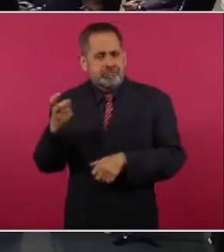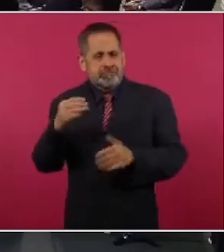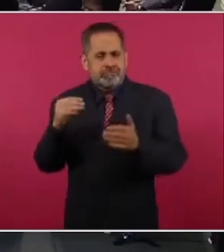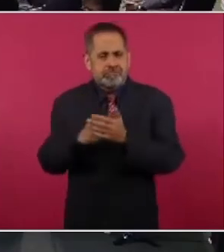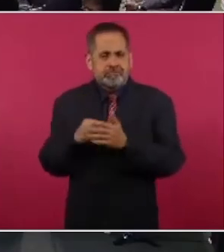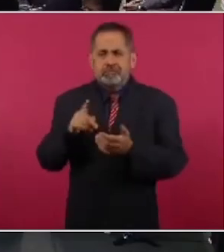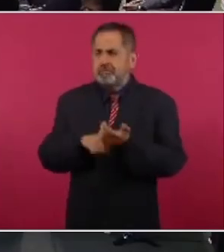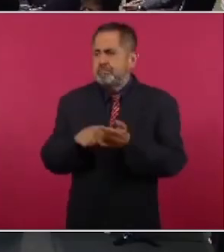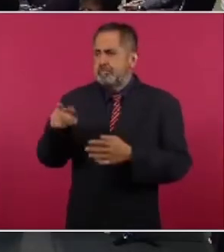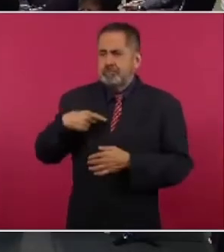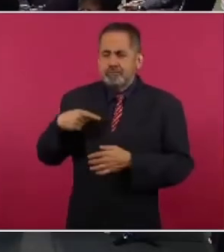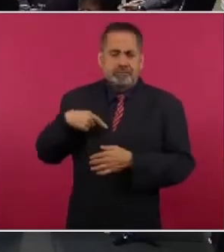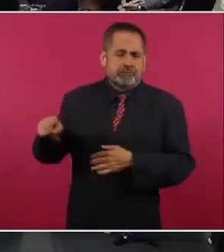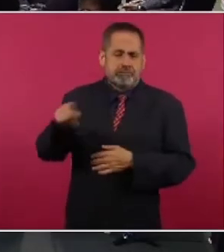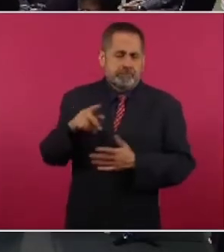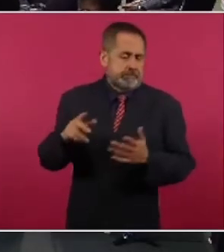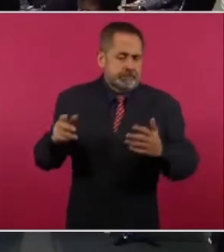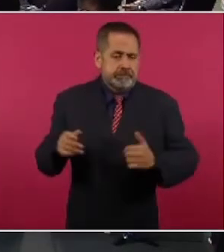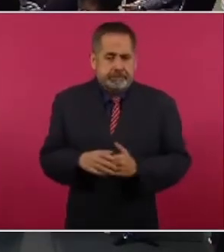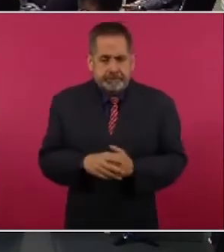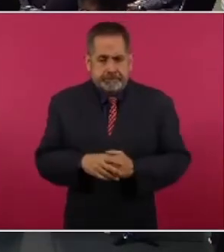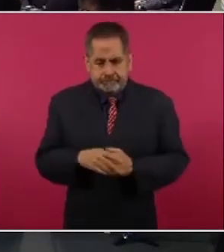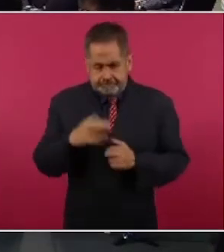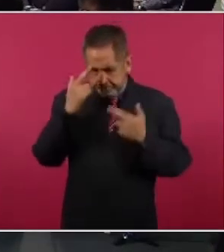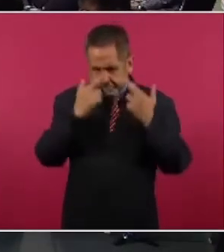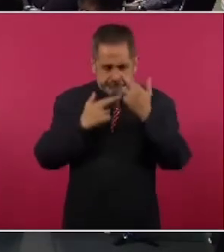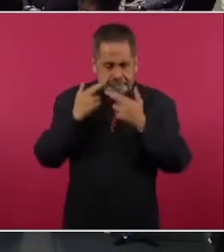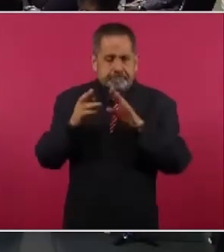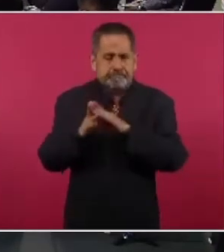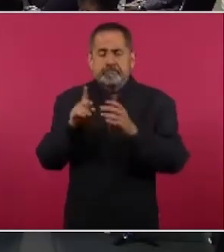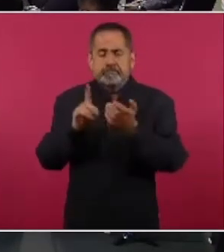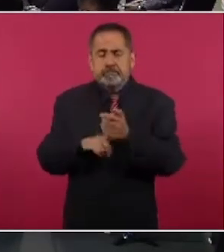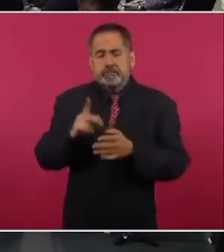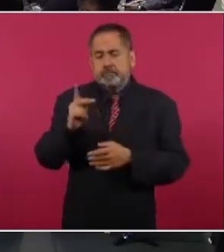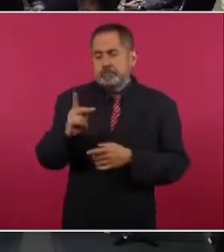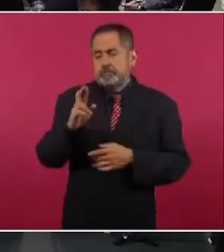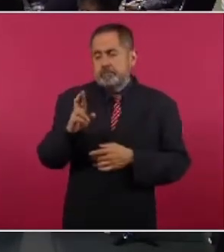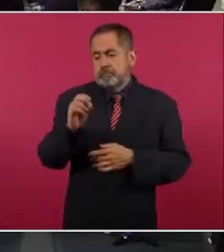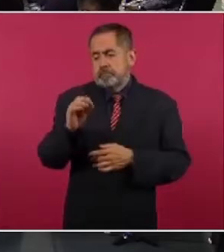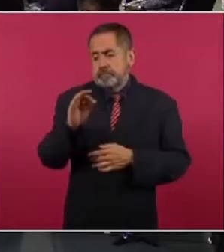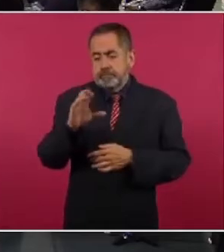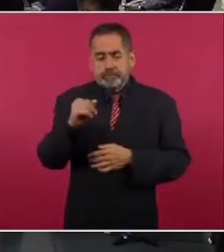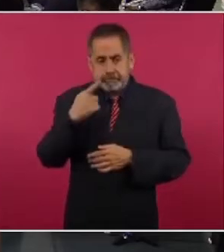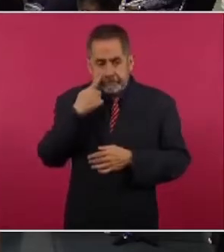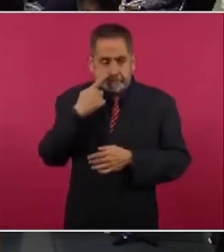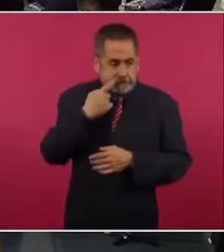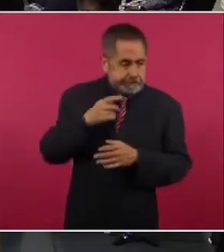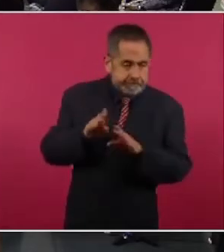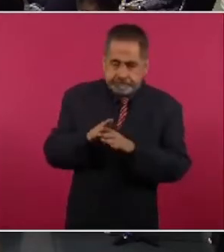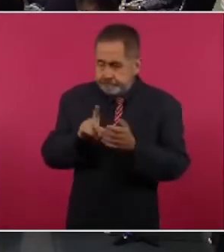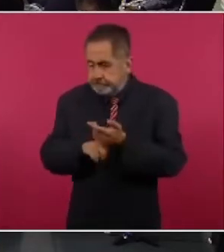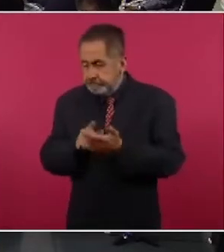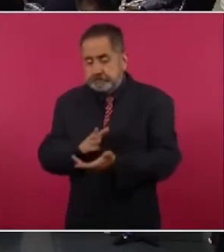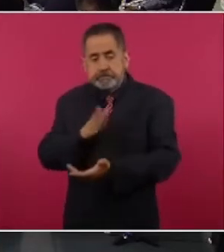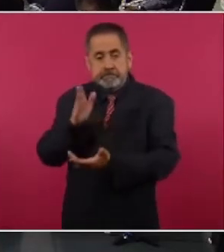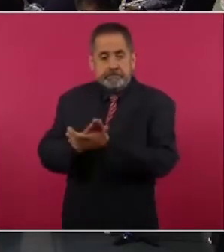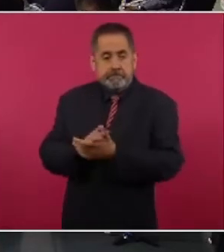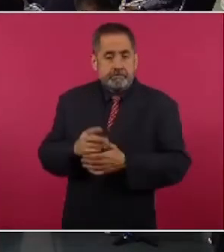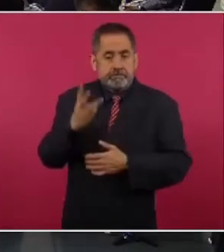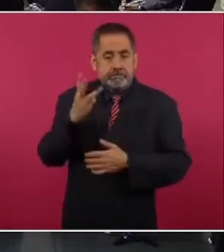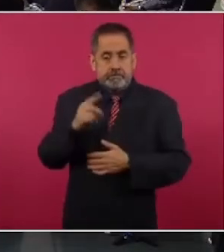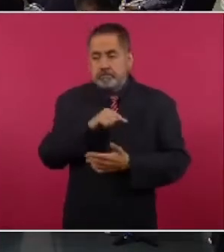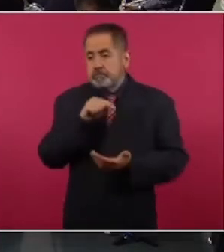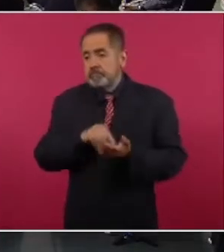un usuario. En este caso se realizó una diligencia de Profeco que consistió en la visita de 3